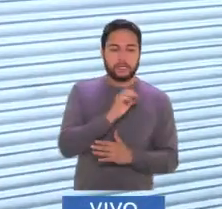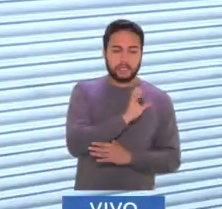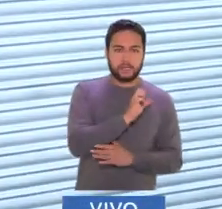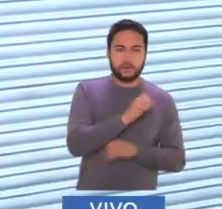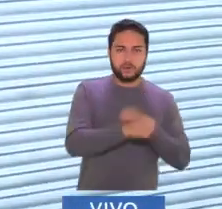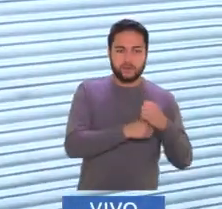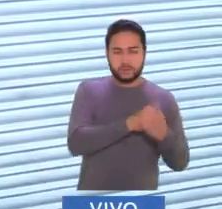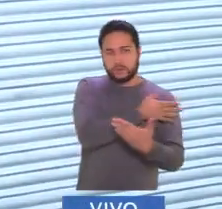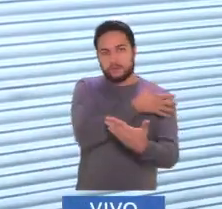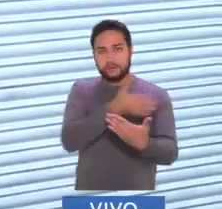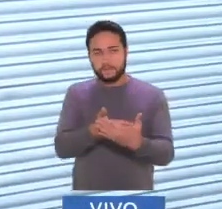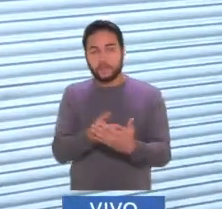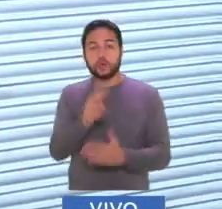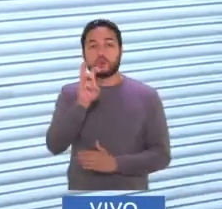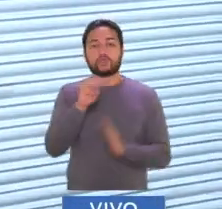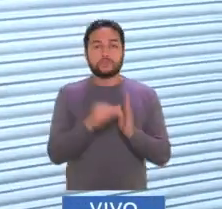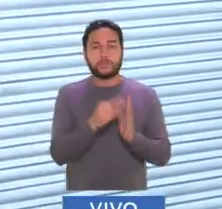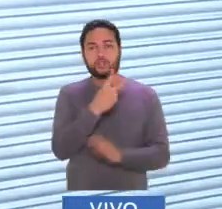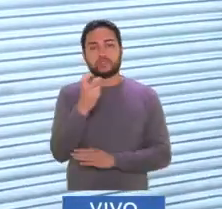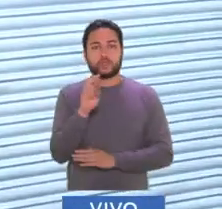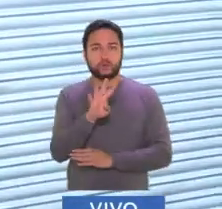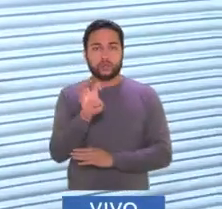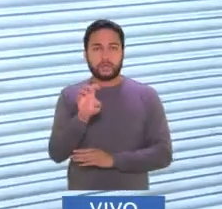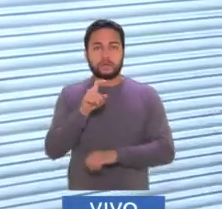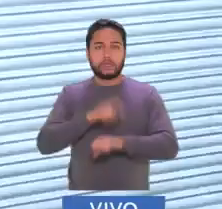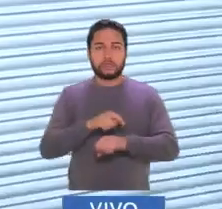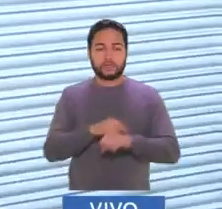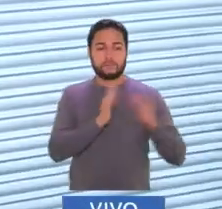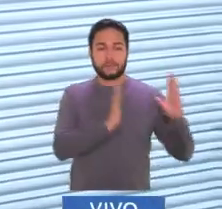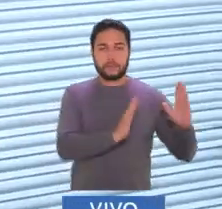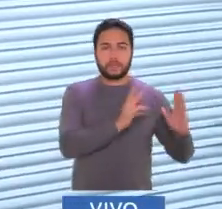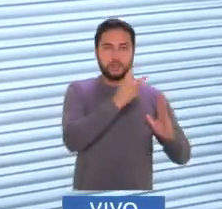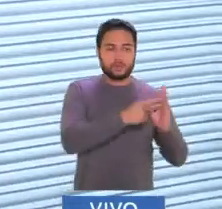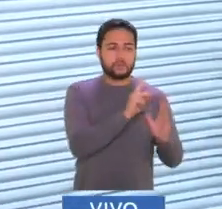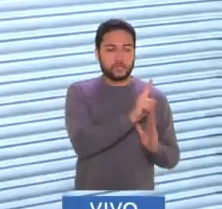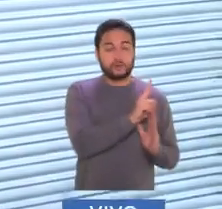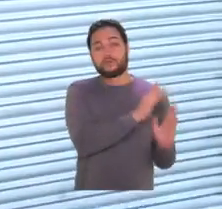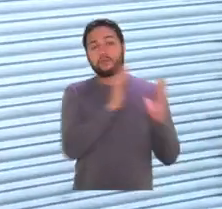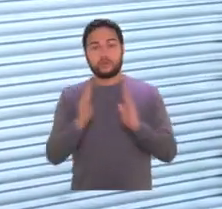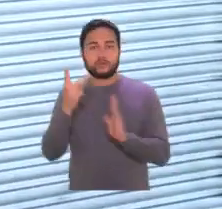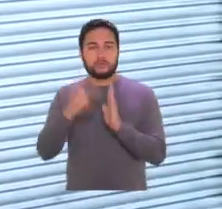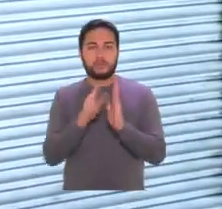8.249 en ese mismo periodo en este 2022.